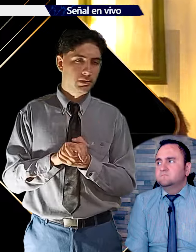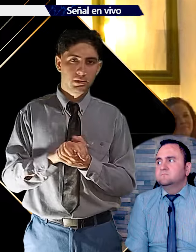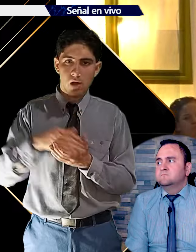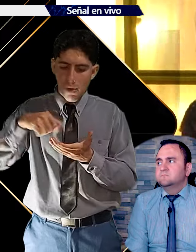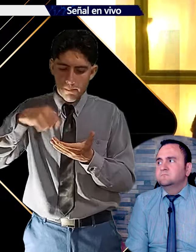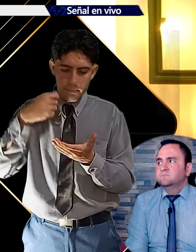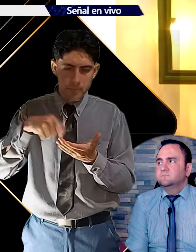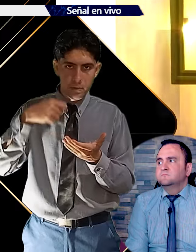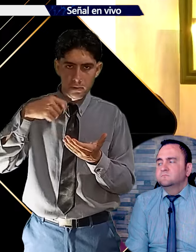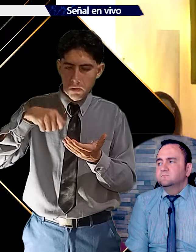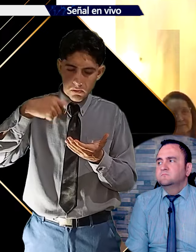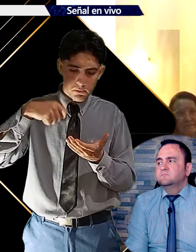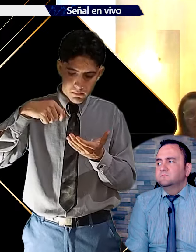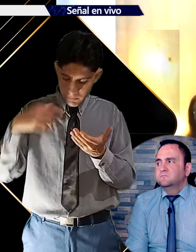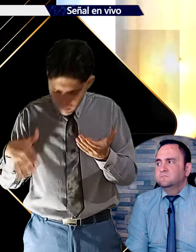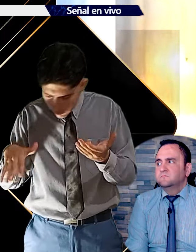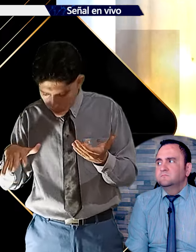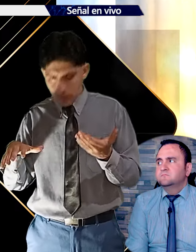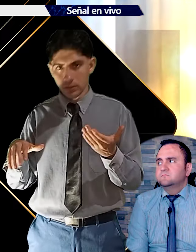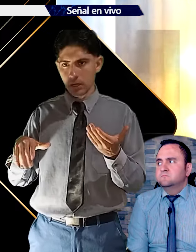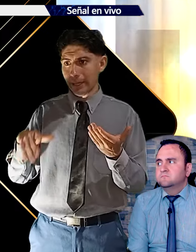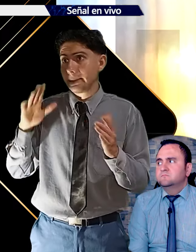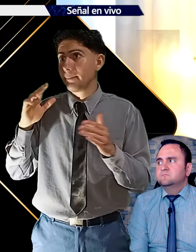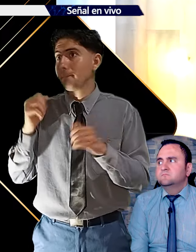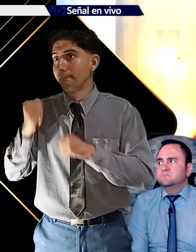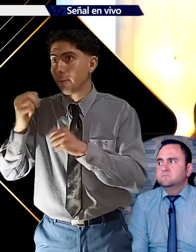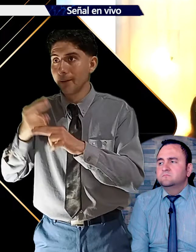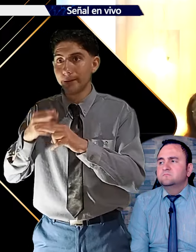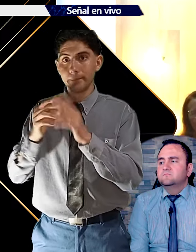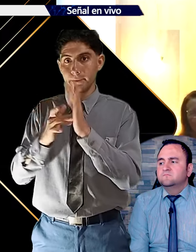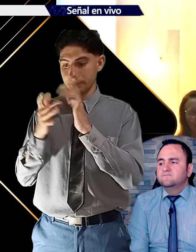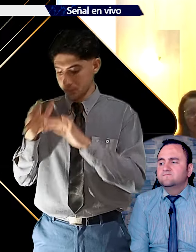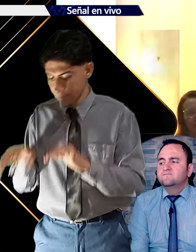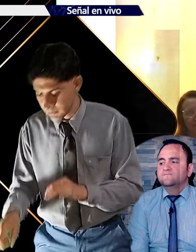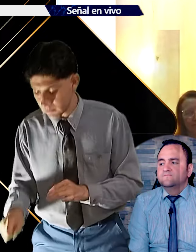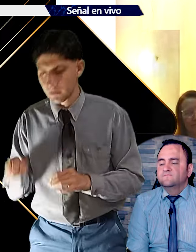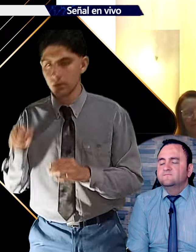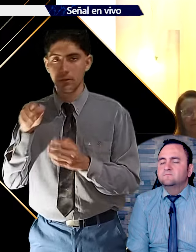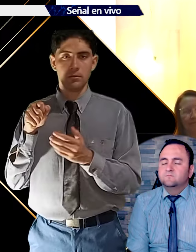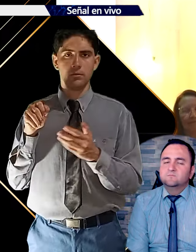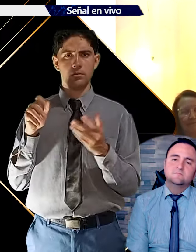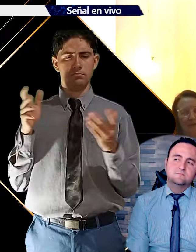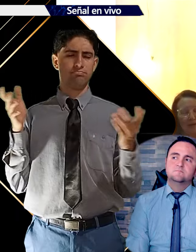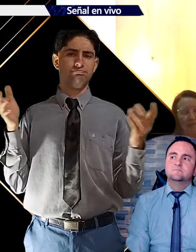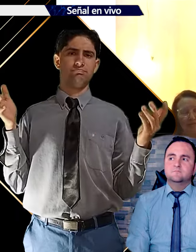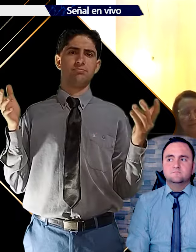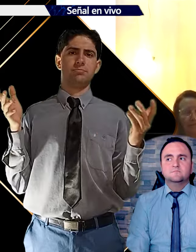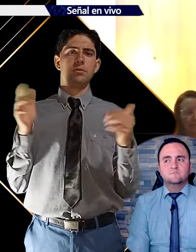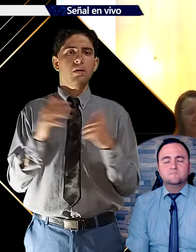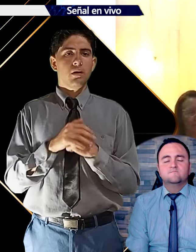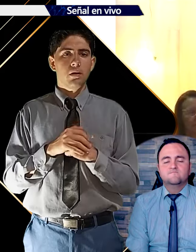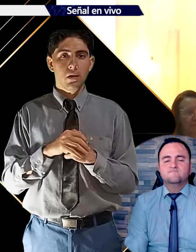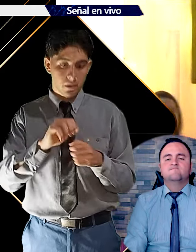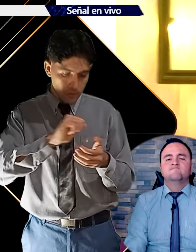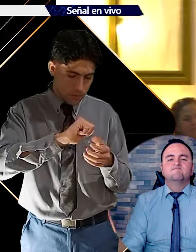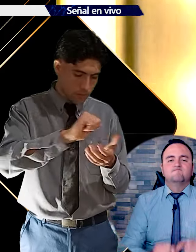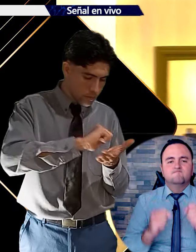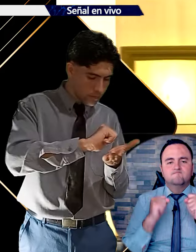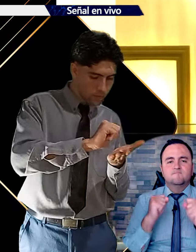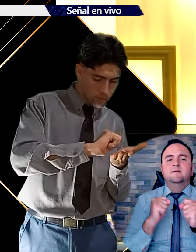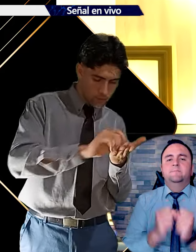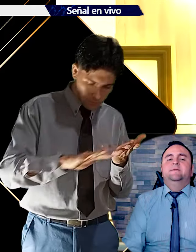usted necesita de verdad ese nombre respetable, ante ese nombre se doblará toda rodilla y todo demonio se sujetará. Pero el nombre de